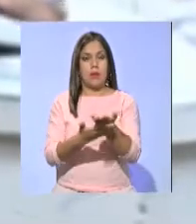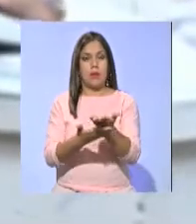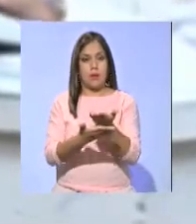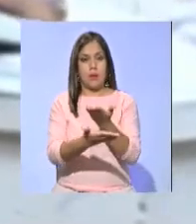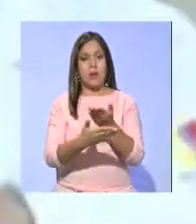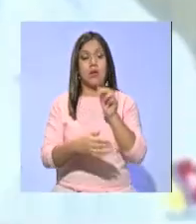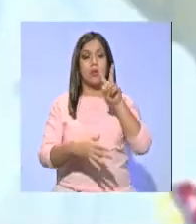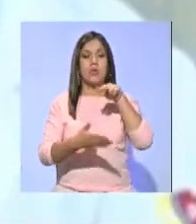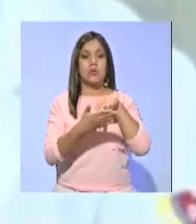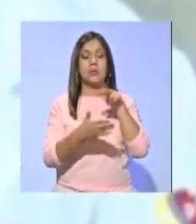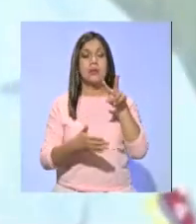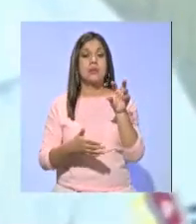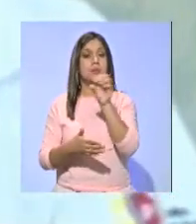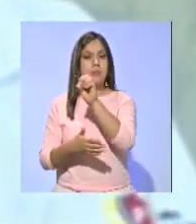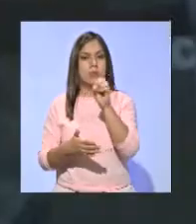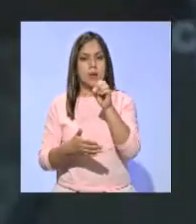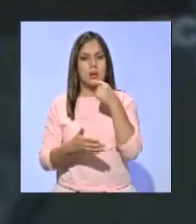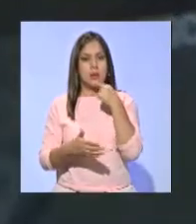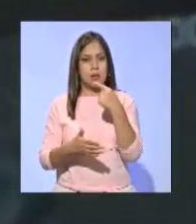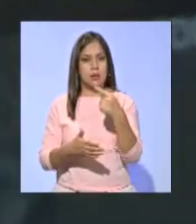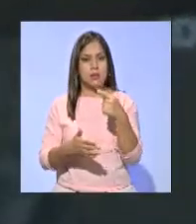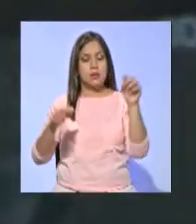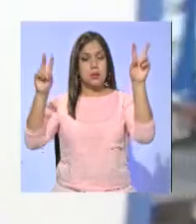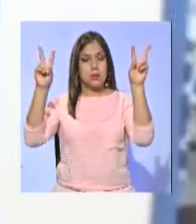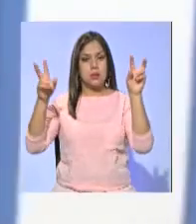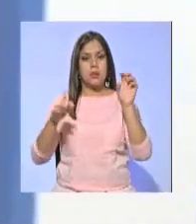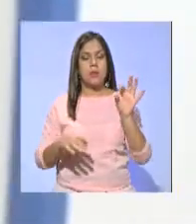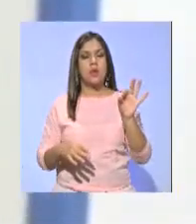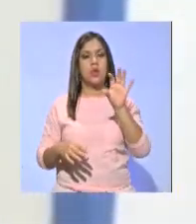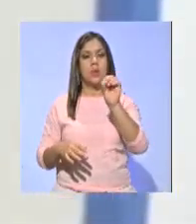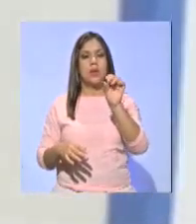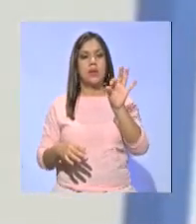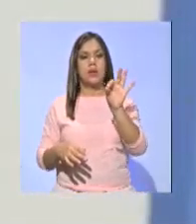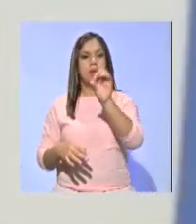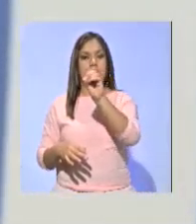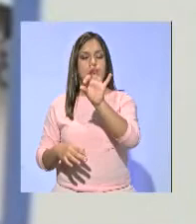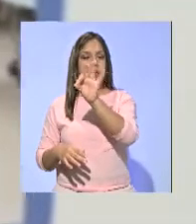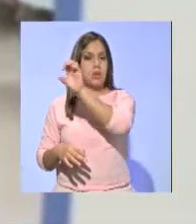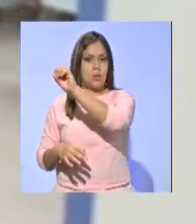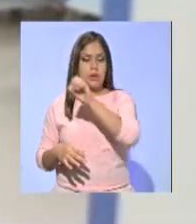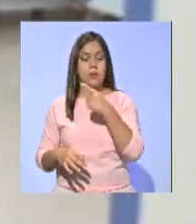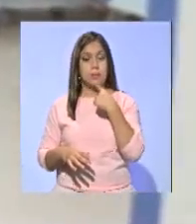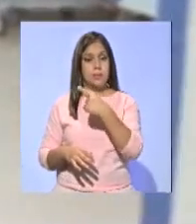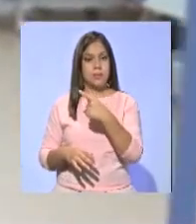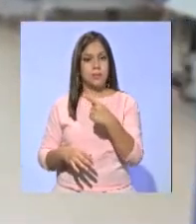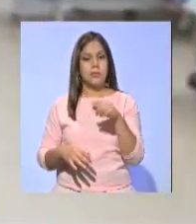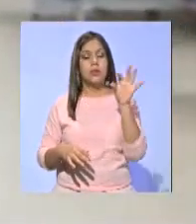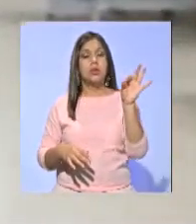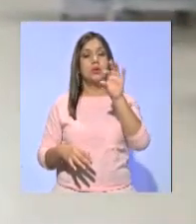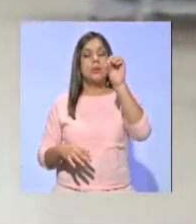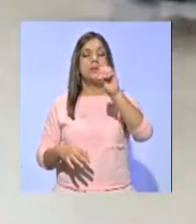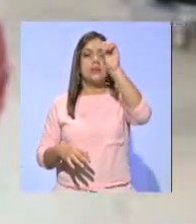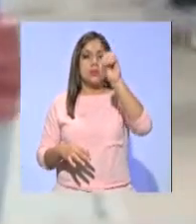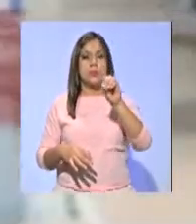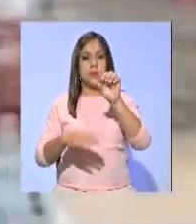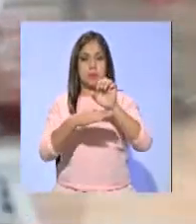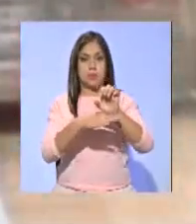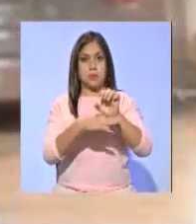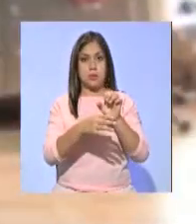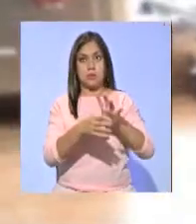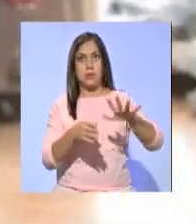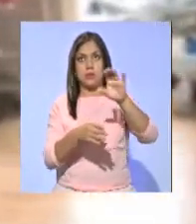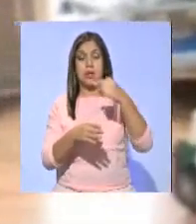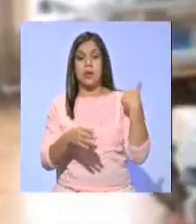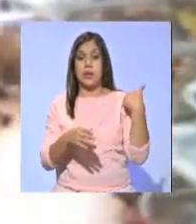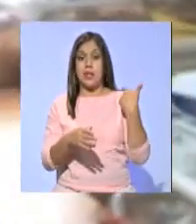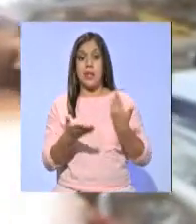año 2020 exista una estrategia denominada 90-90-90, la cual busca que el 90% de personas que tienen